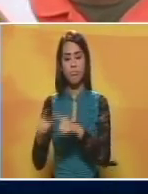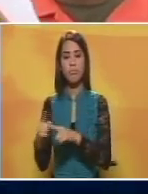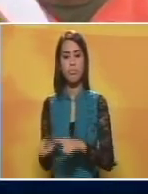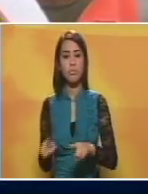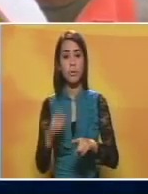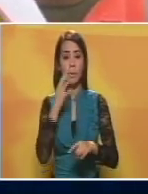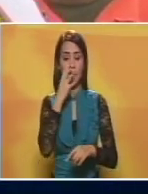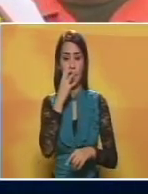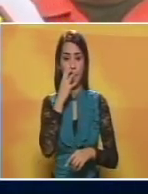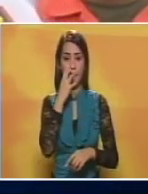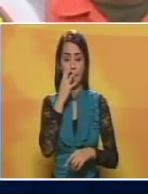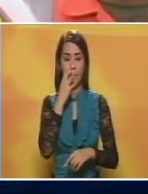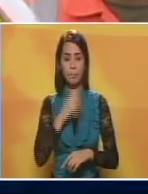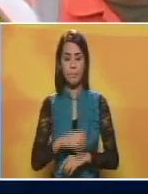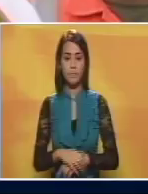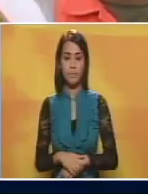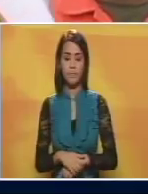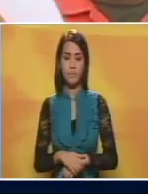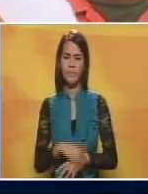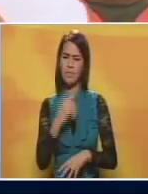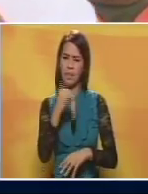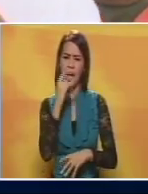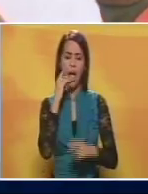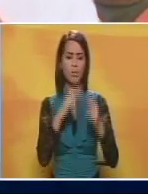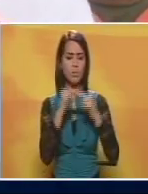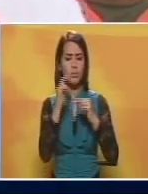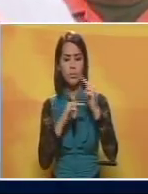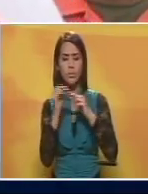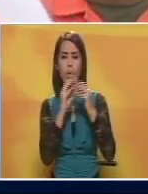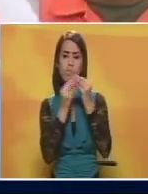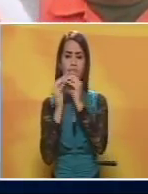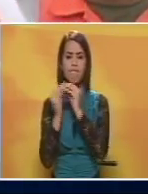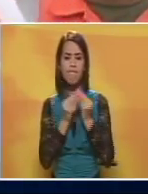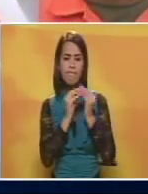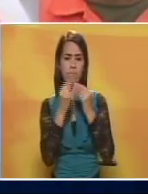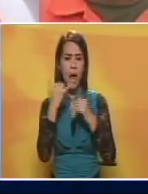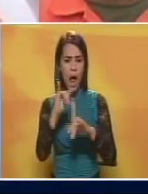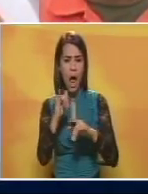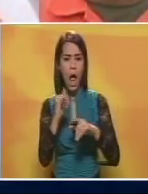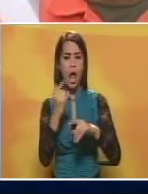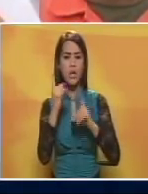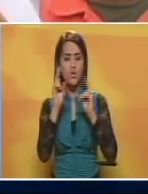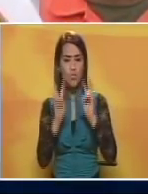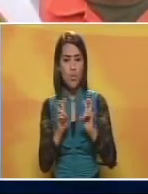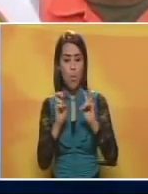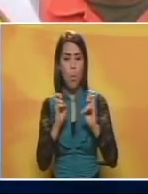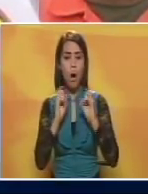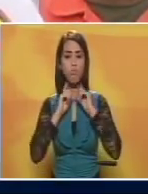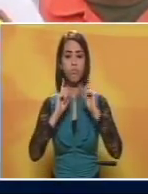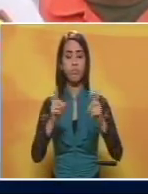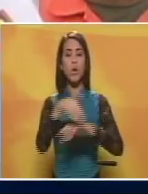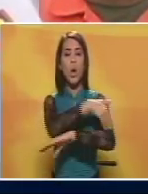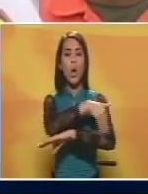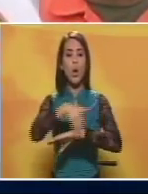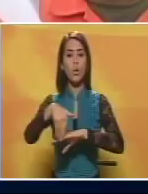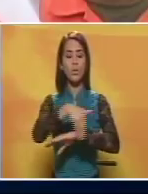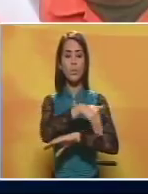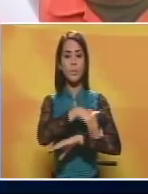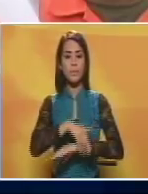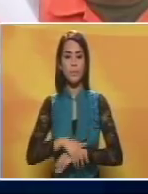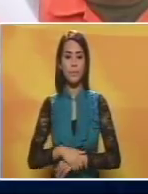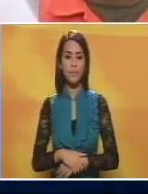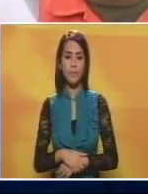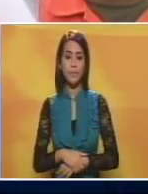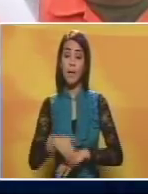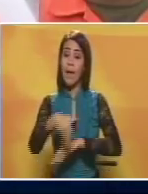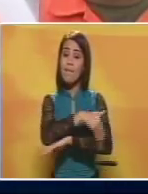segmentos que conllevan la construcción de esto. Tenemos un nuevo canal acá que se ve, que viene a ampliar lo que es